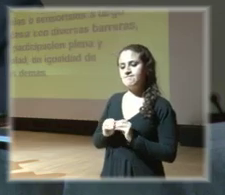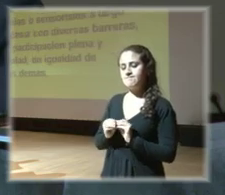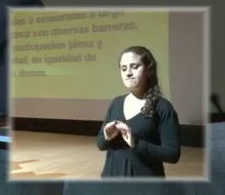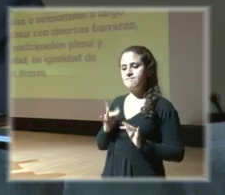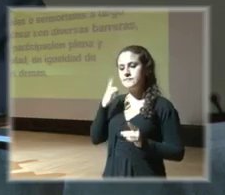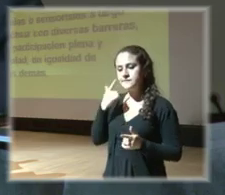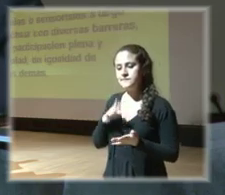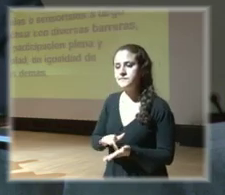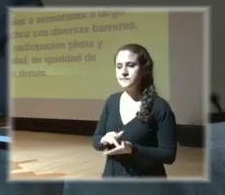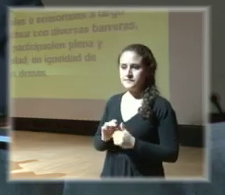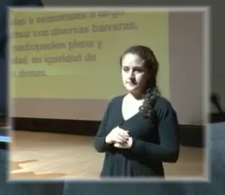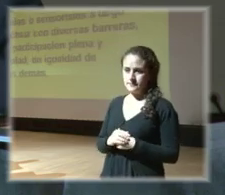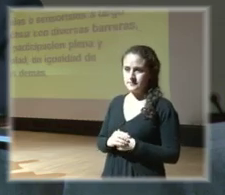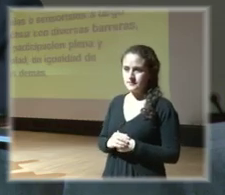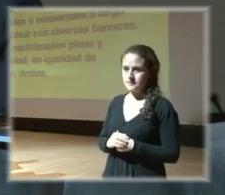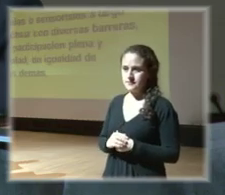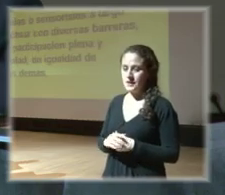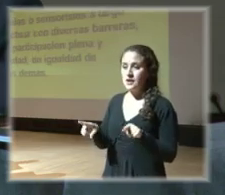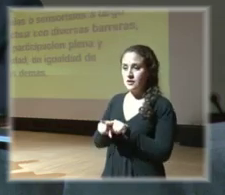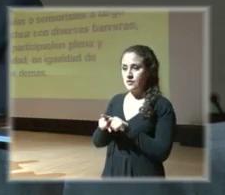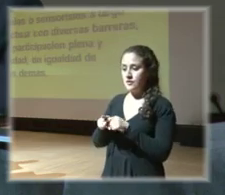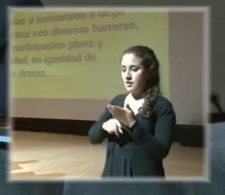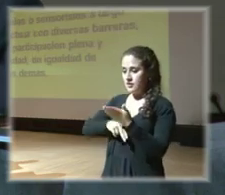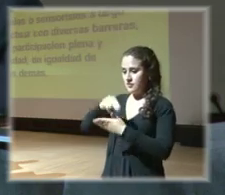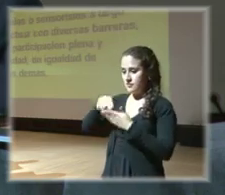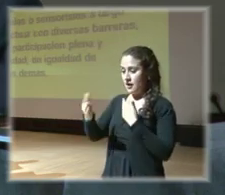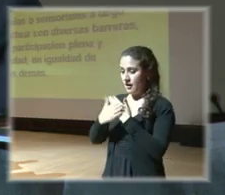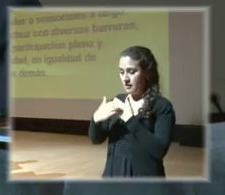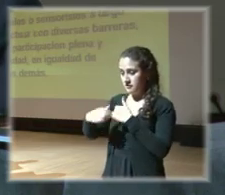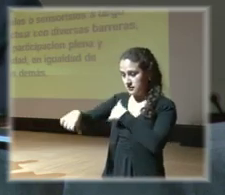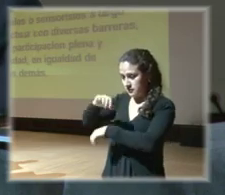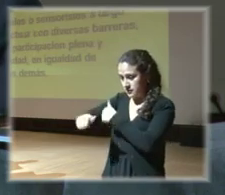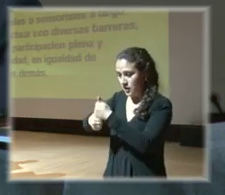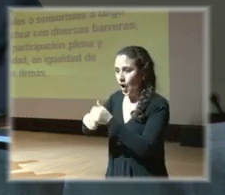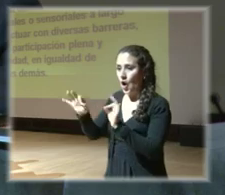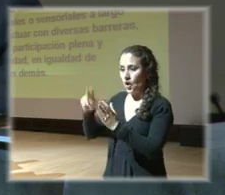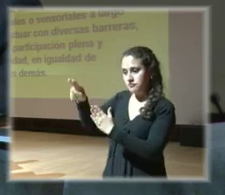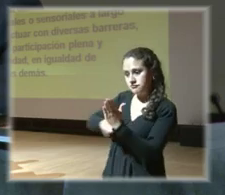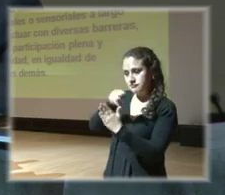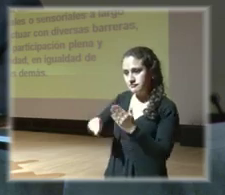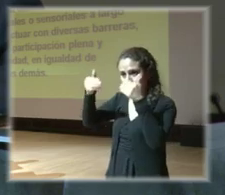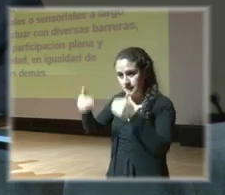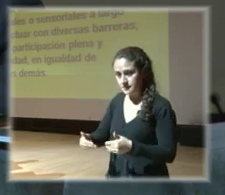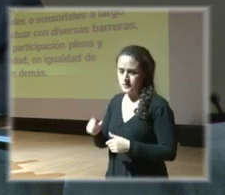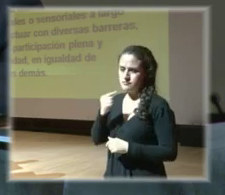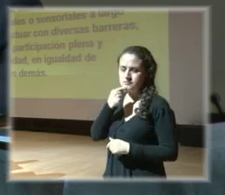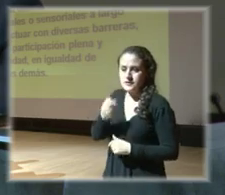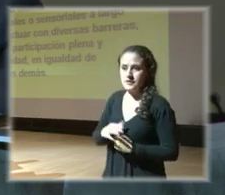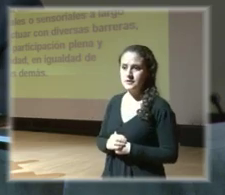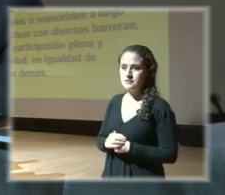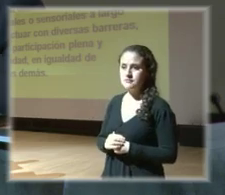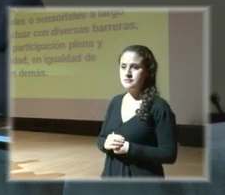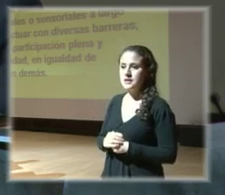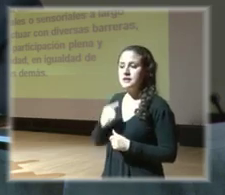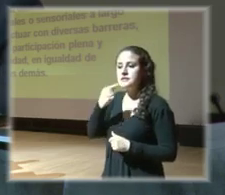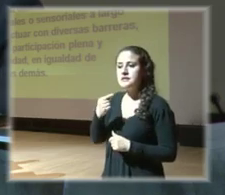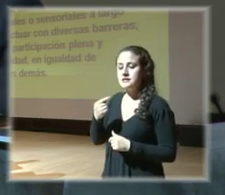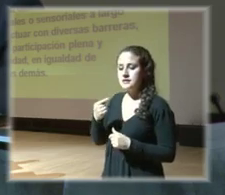mecanismos, no, la convención no habla de interdicción ni de incapacitación. Dice, los mecanismos